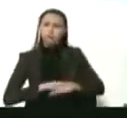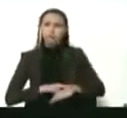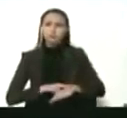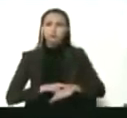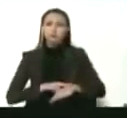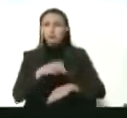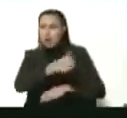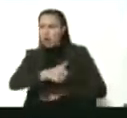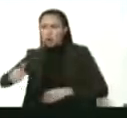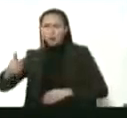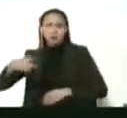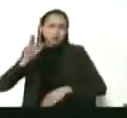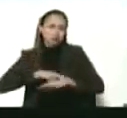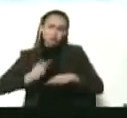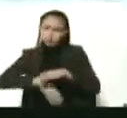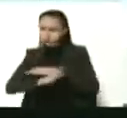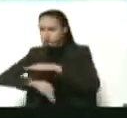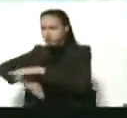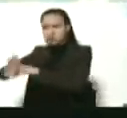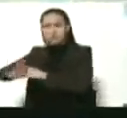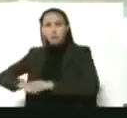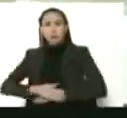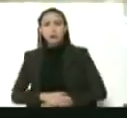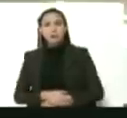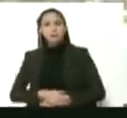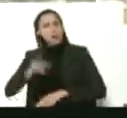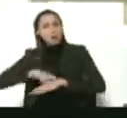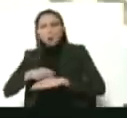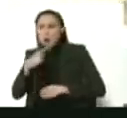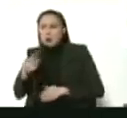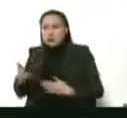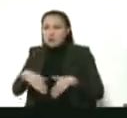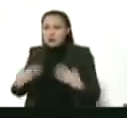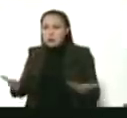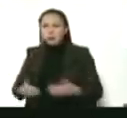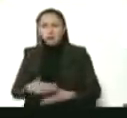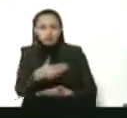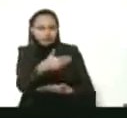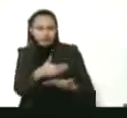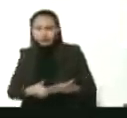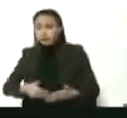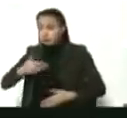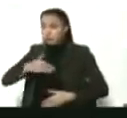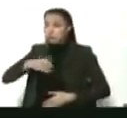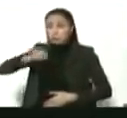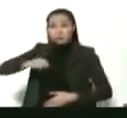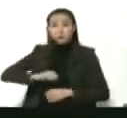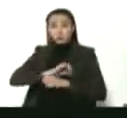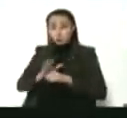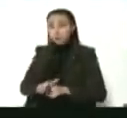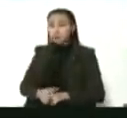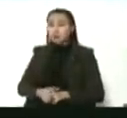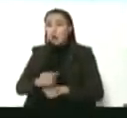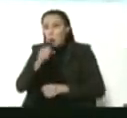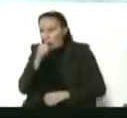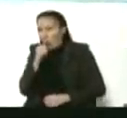Cada quien fue a su médico. Y el médico les recetó, tenían síntomas, tenían bastante